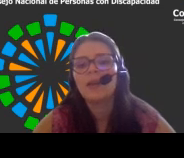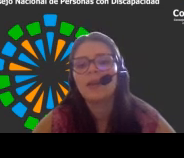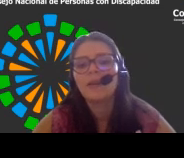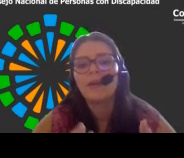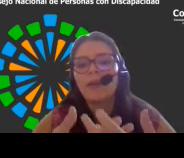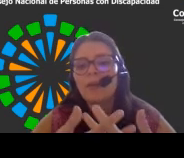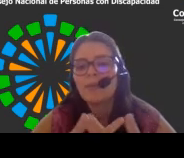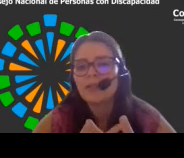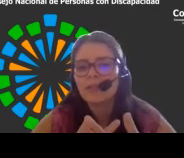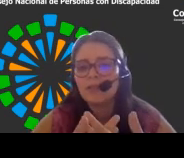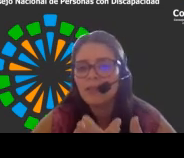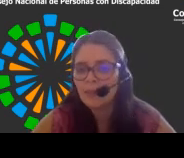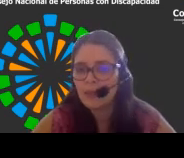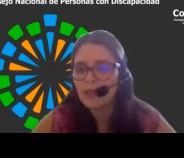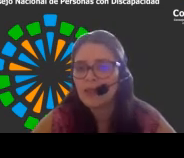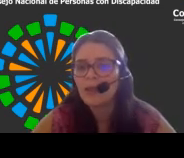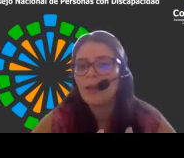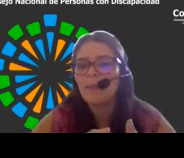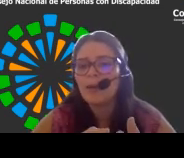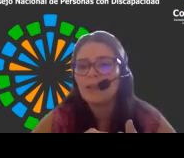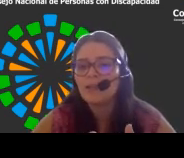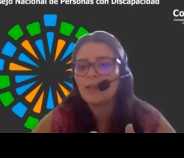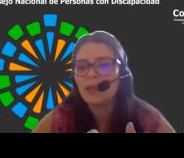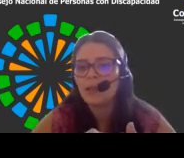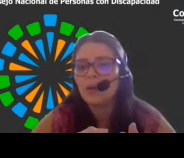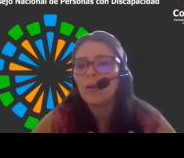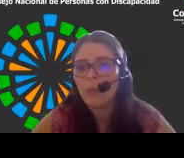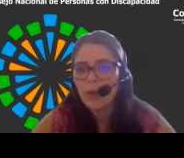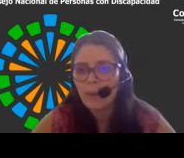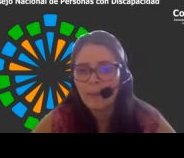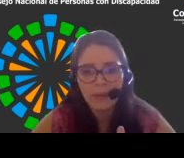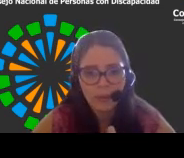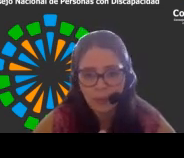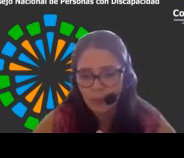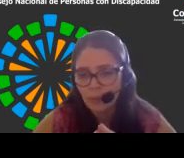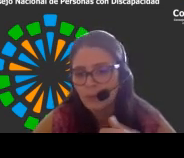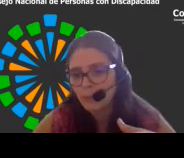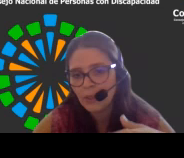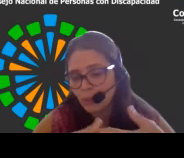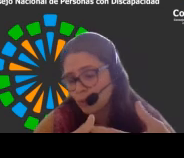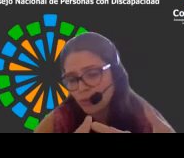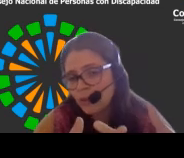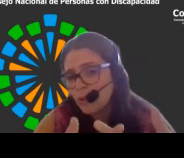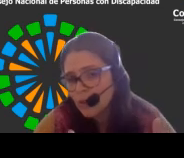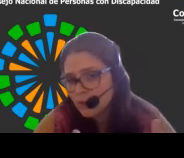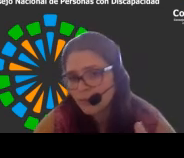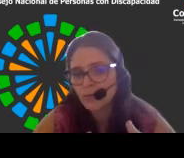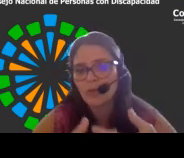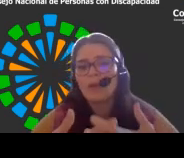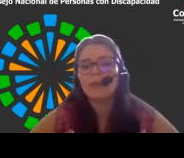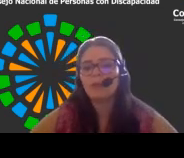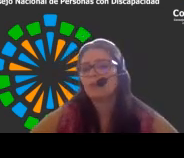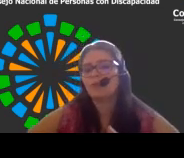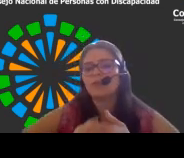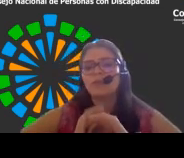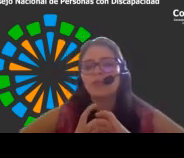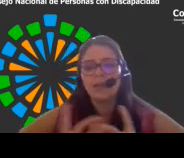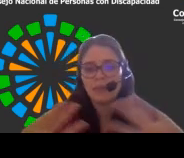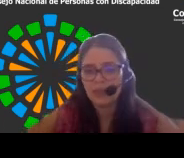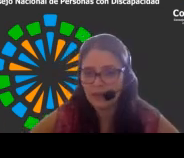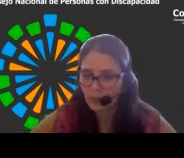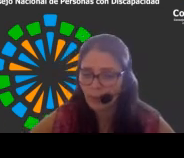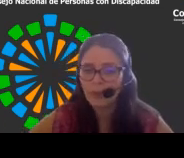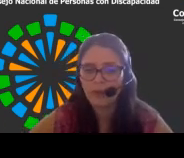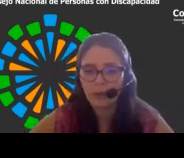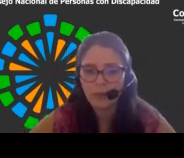sea cada vez más accesible y más cómoda para todo para todos y todas no solamente personas